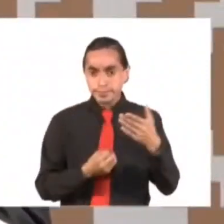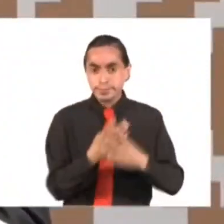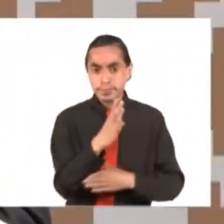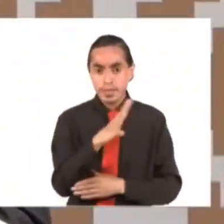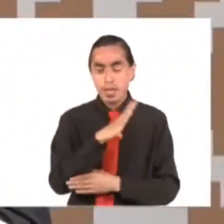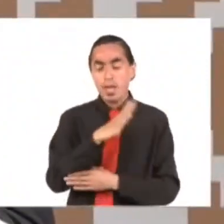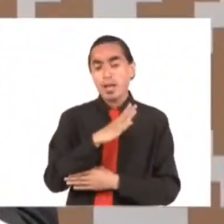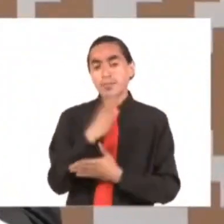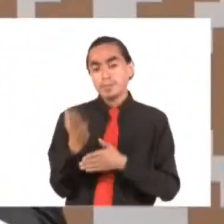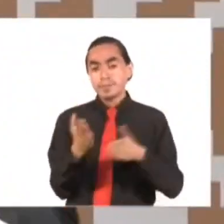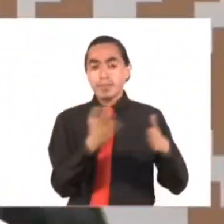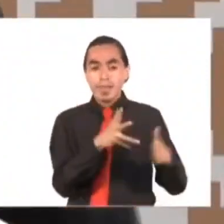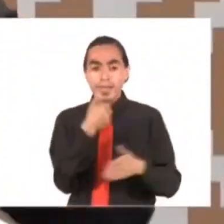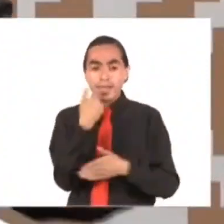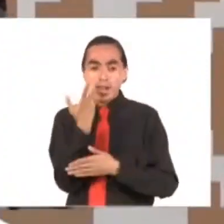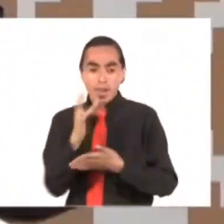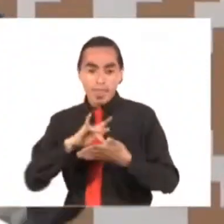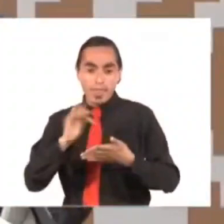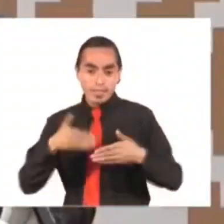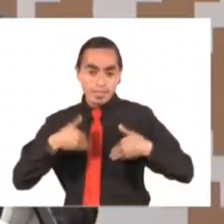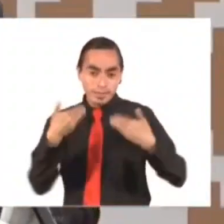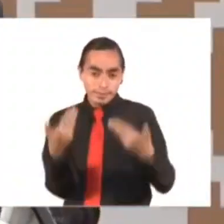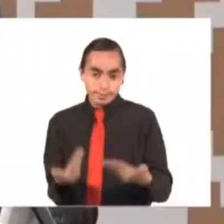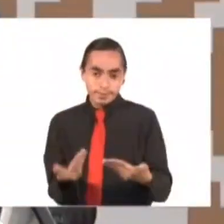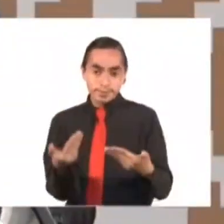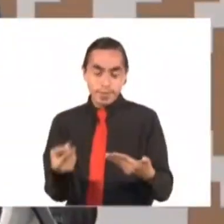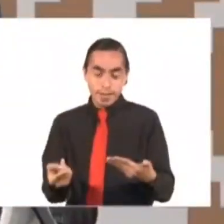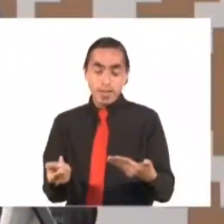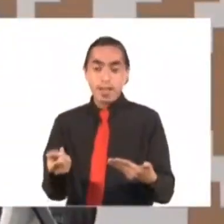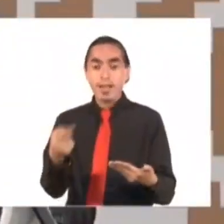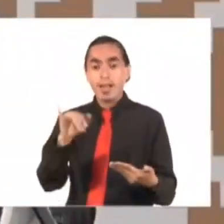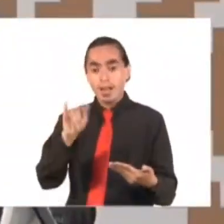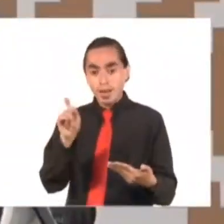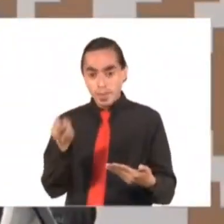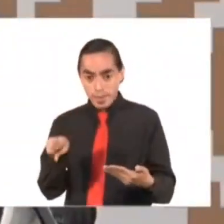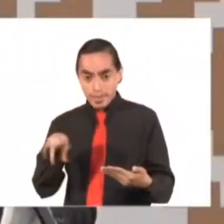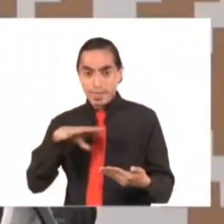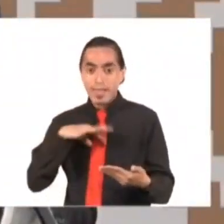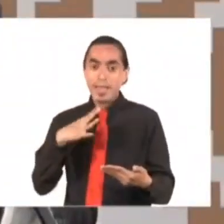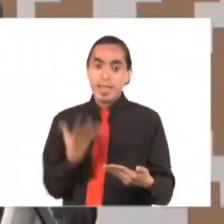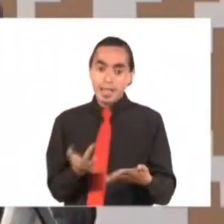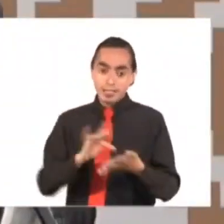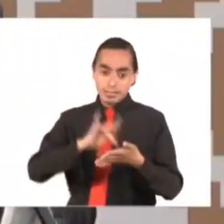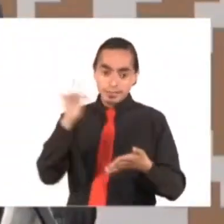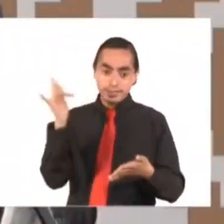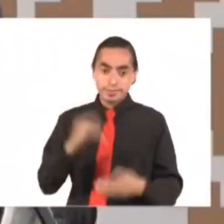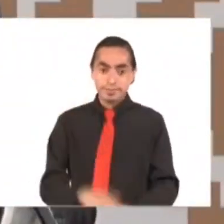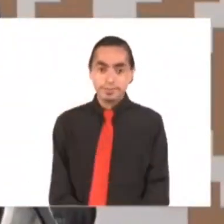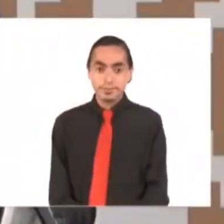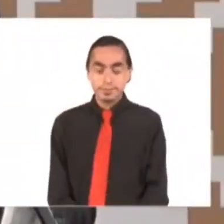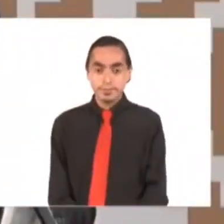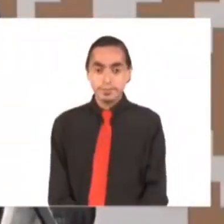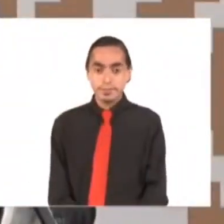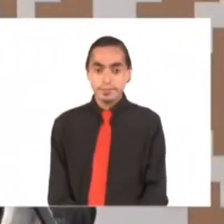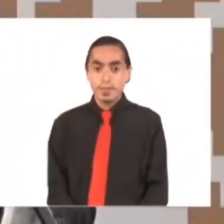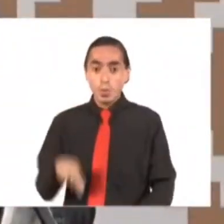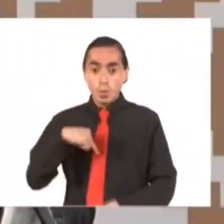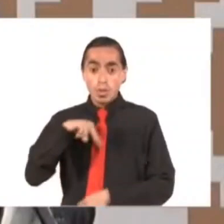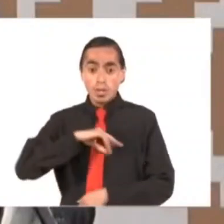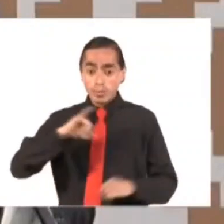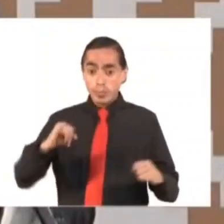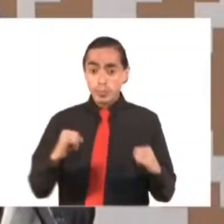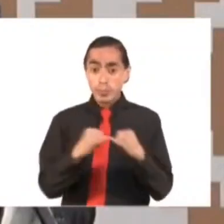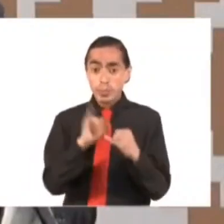nuevo, quiero agradecer la confianza que ha sido depositada en esta institución educativa, nuestro querido